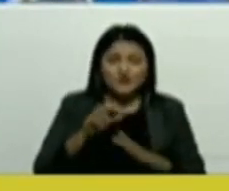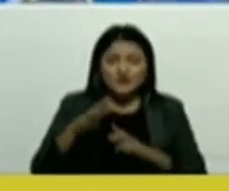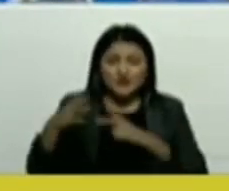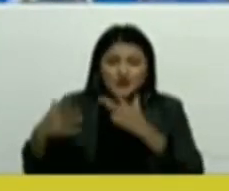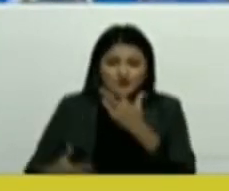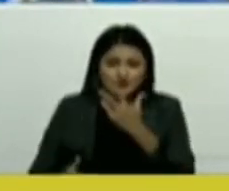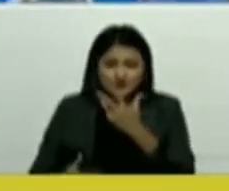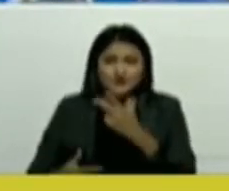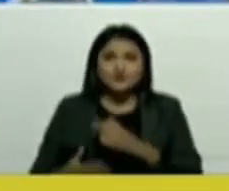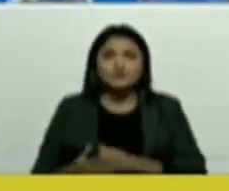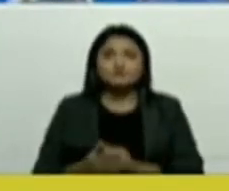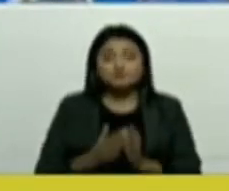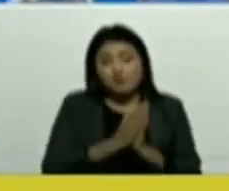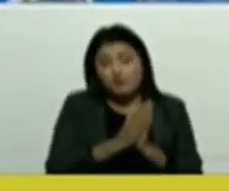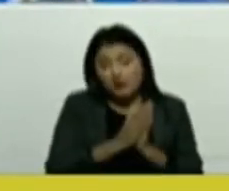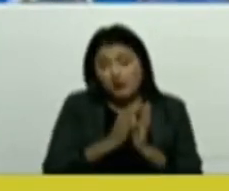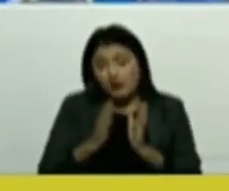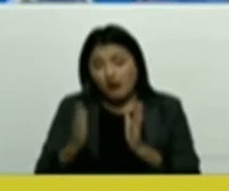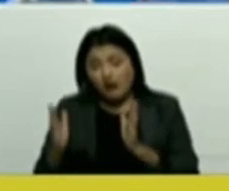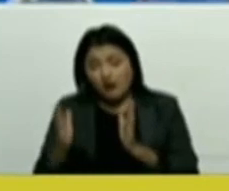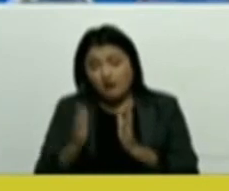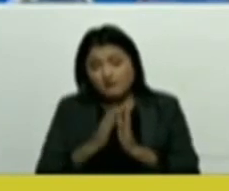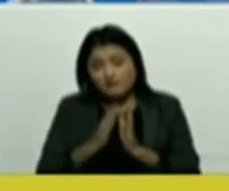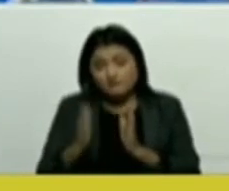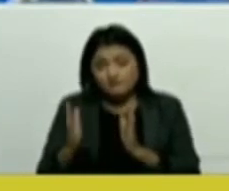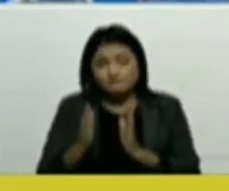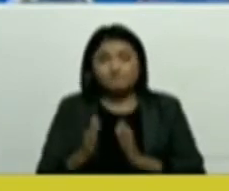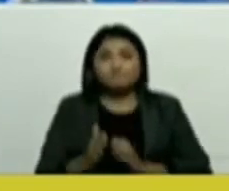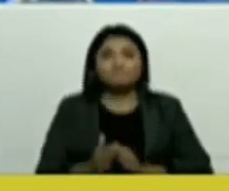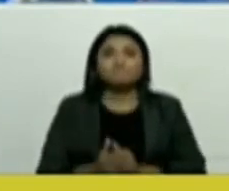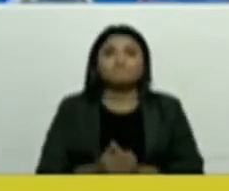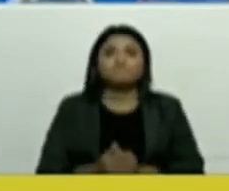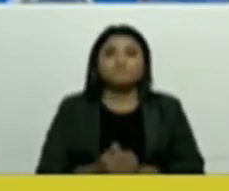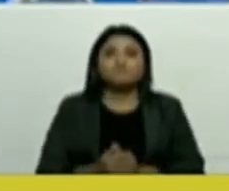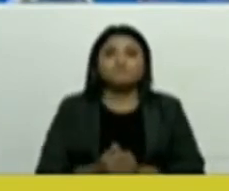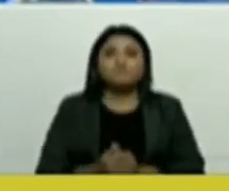2013. I struggled with him in the political vineyard.